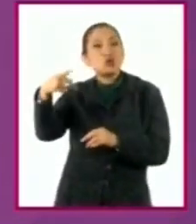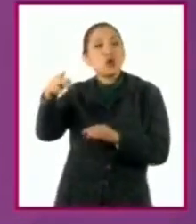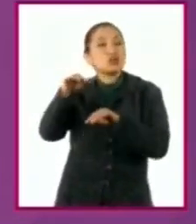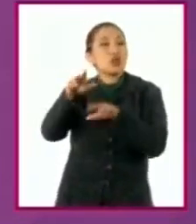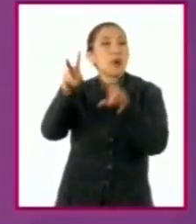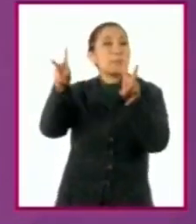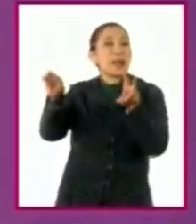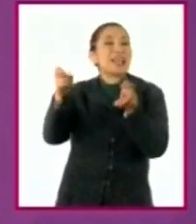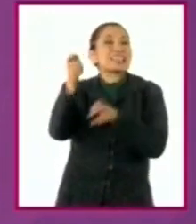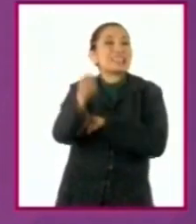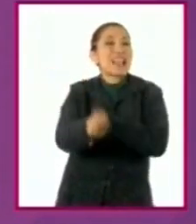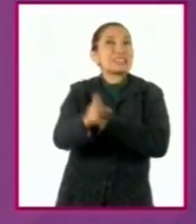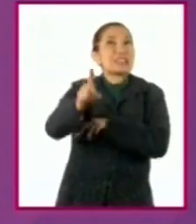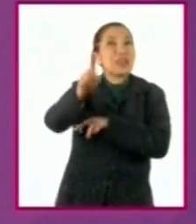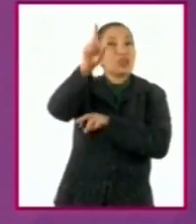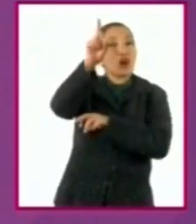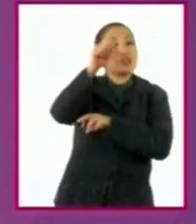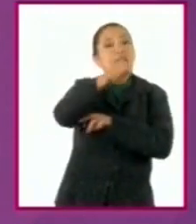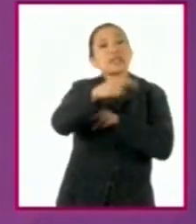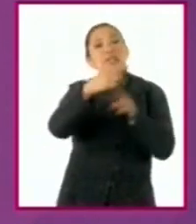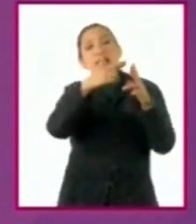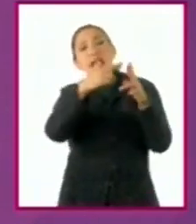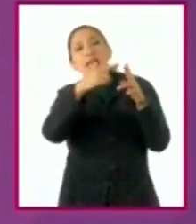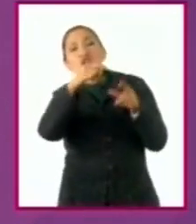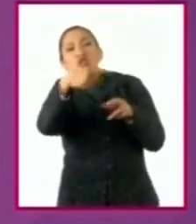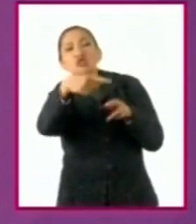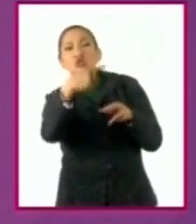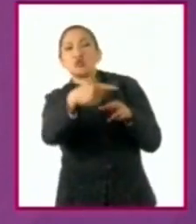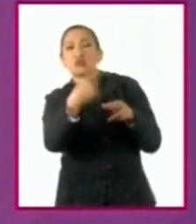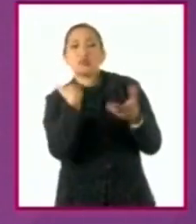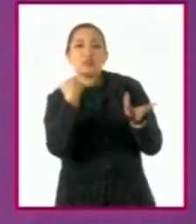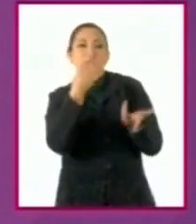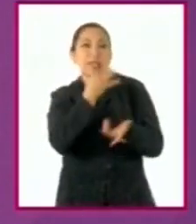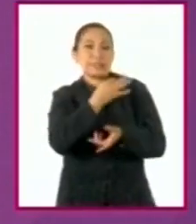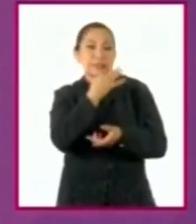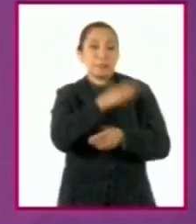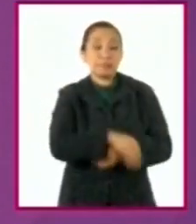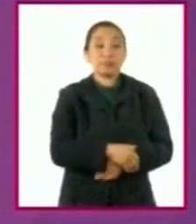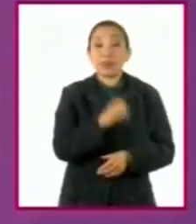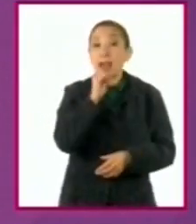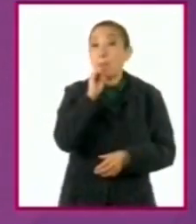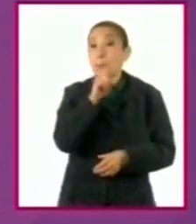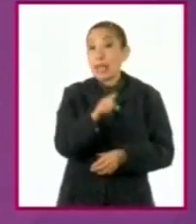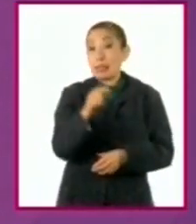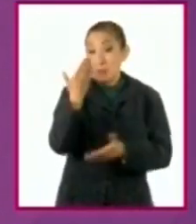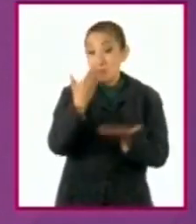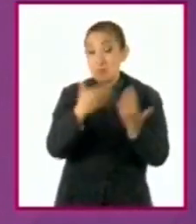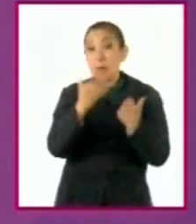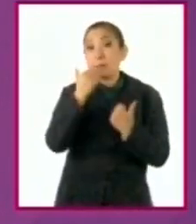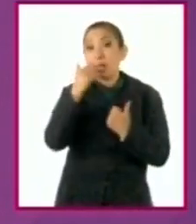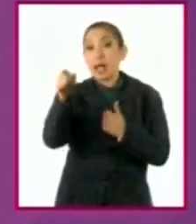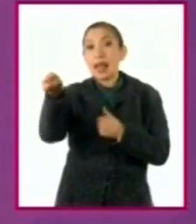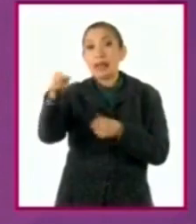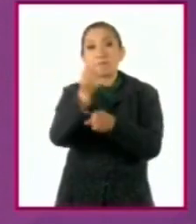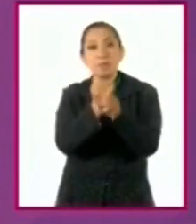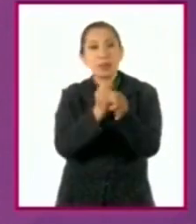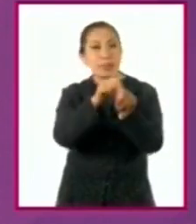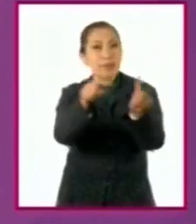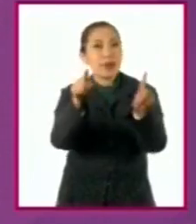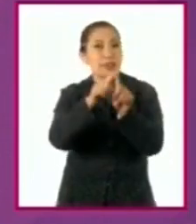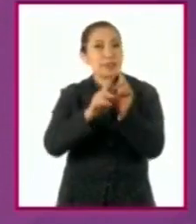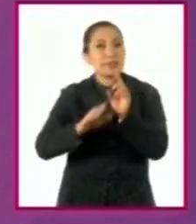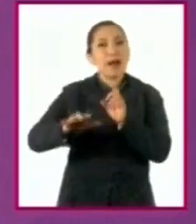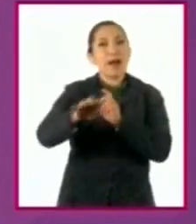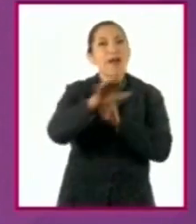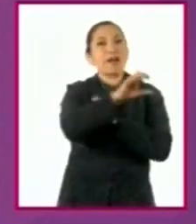respecto al significado de Dios y los rituales religiosos. Además, tuvo éxito como investigador en diferentes